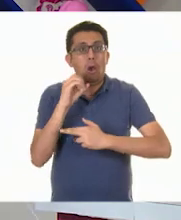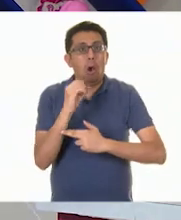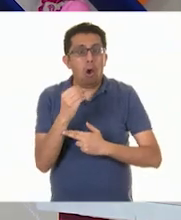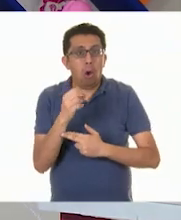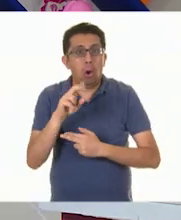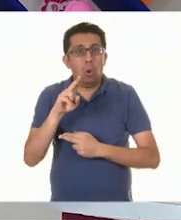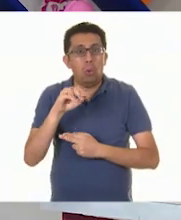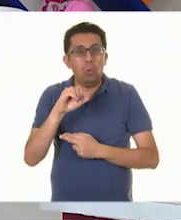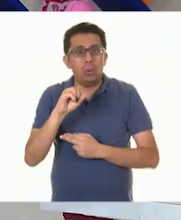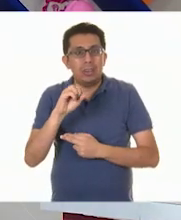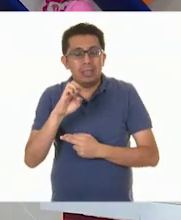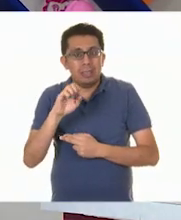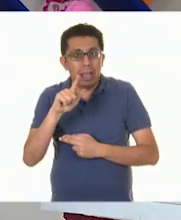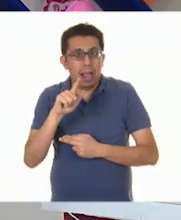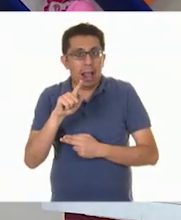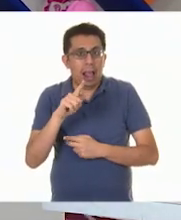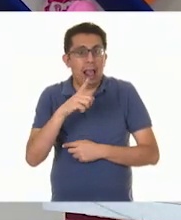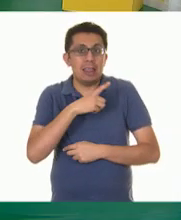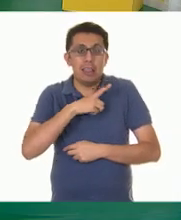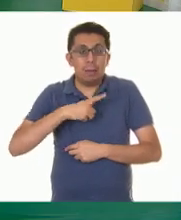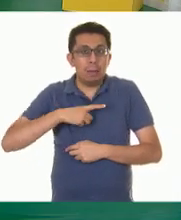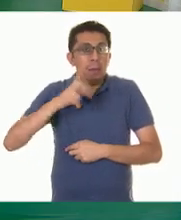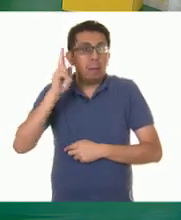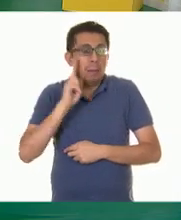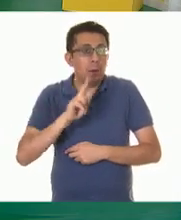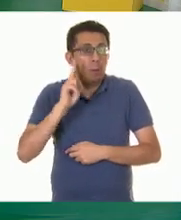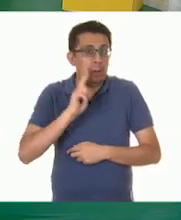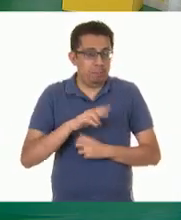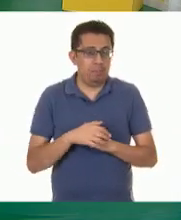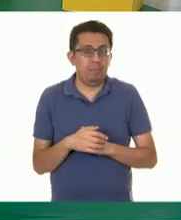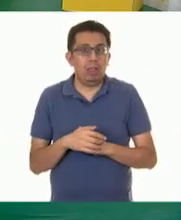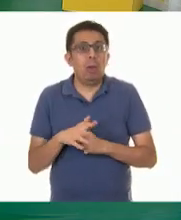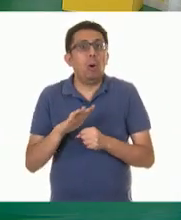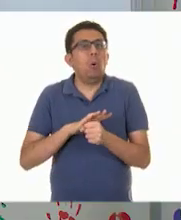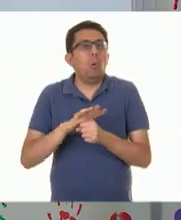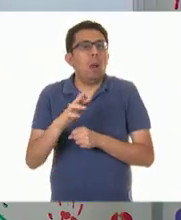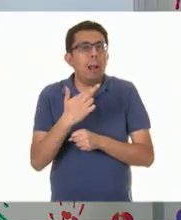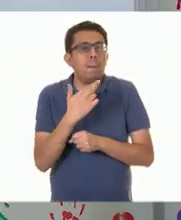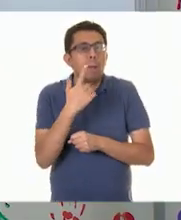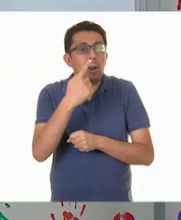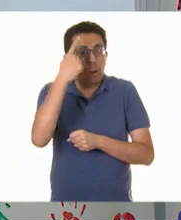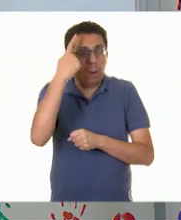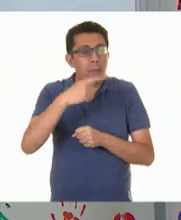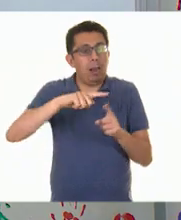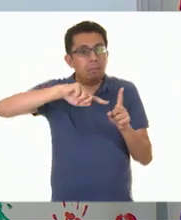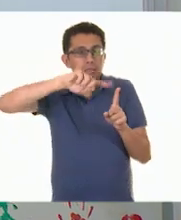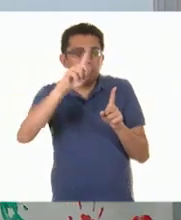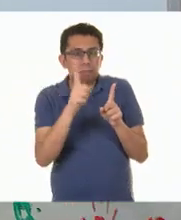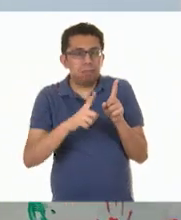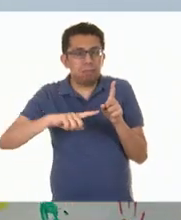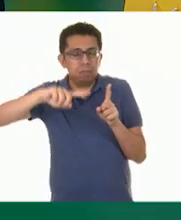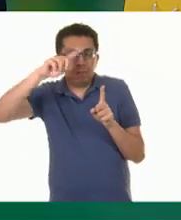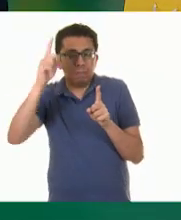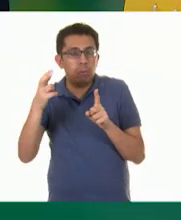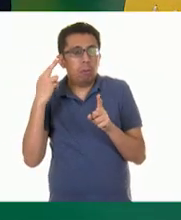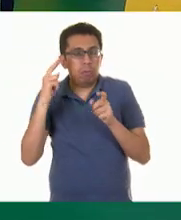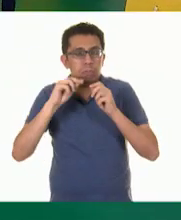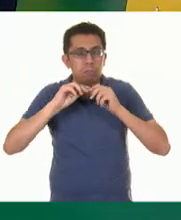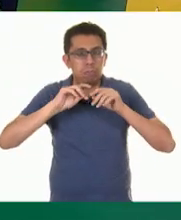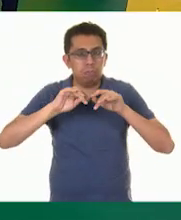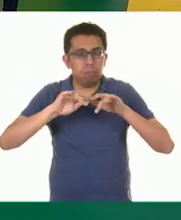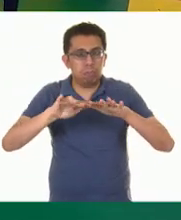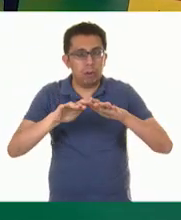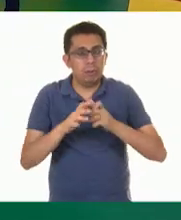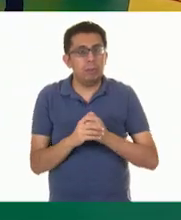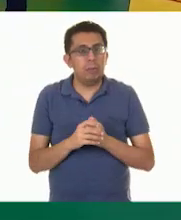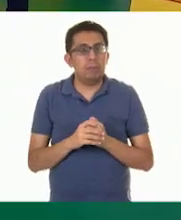de unicel e hilo. Tenemos que probar todos. Tenemos 4, pero veamos cuál es el mejor medio para que se transporten Sí. estas ondas sonoras. Ya vimos que en